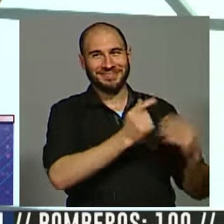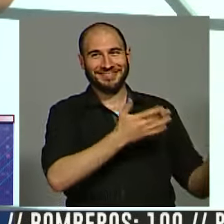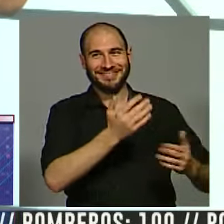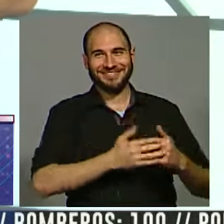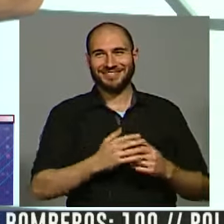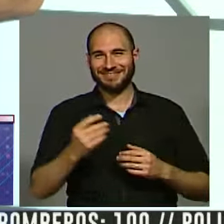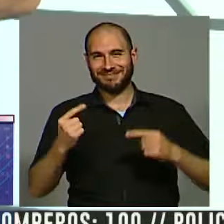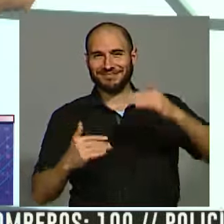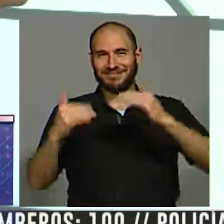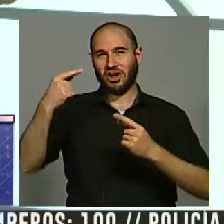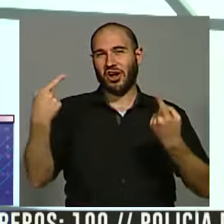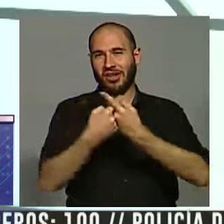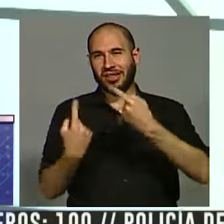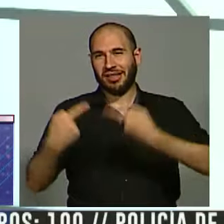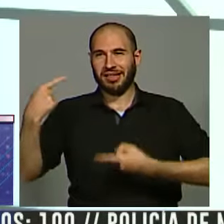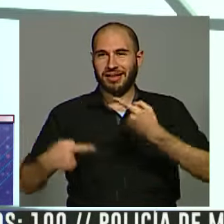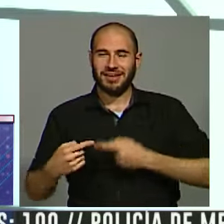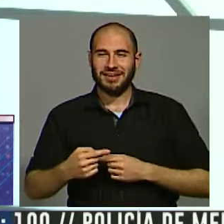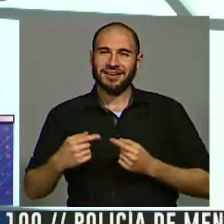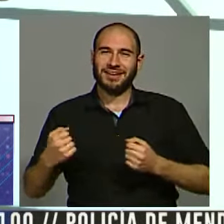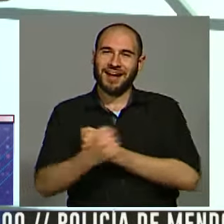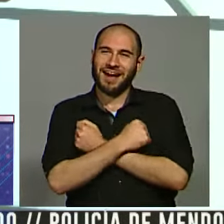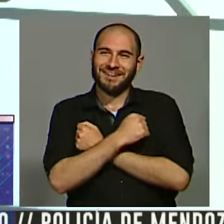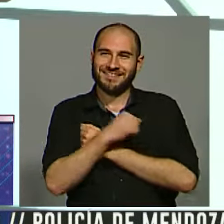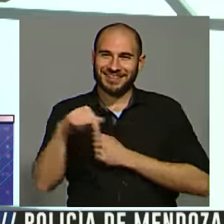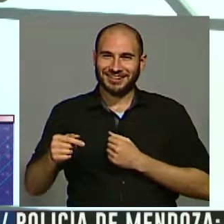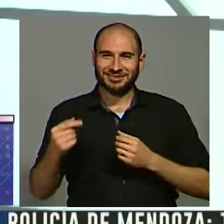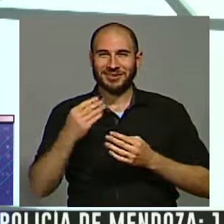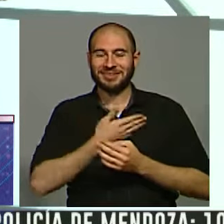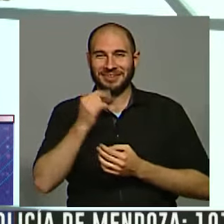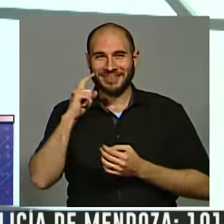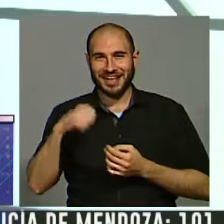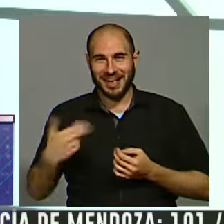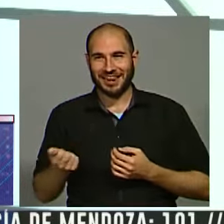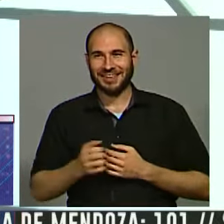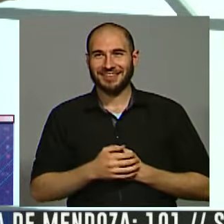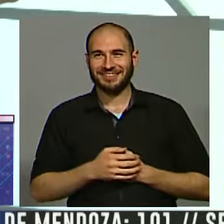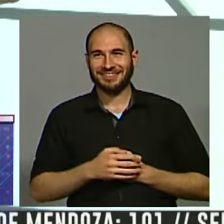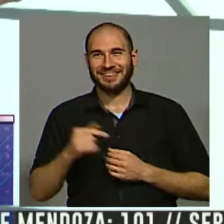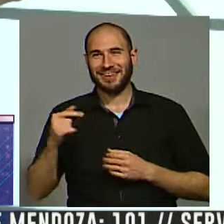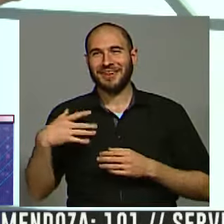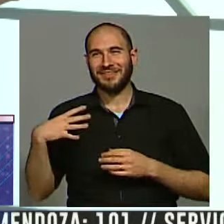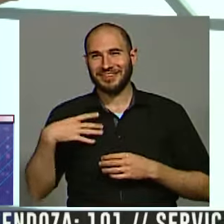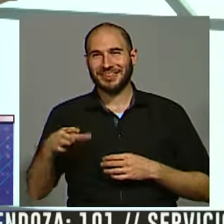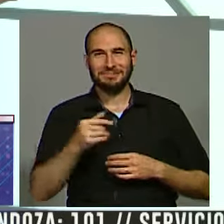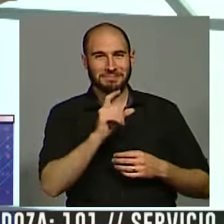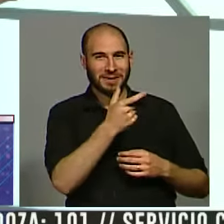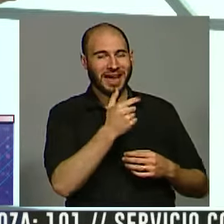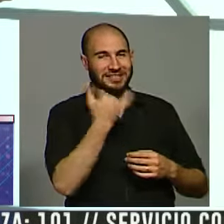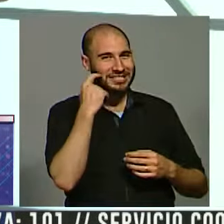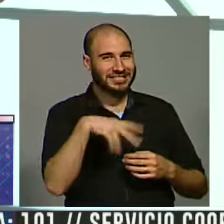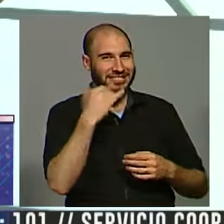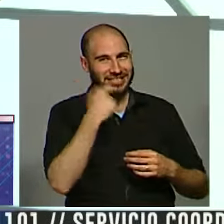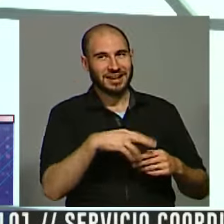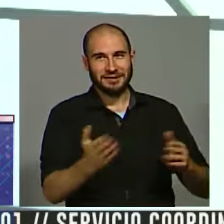yin y el yang, por eso dice. Bueno, le mandamos un fuerte abrazo y un gran saludo a Fabiana, que nos siga viendo. Espero que siga viéndonos mucho tiempo más. Me gustó el término, yin yang,